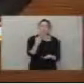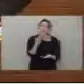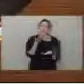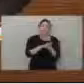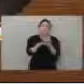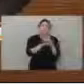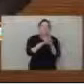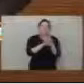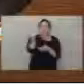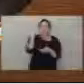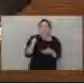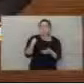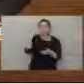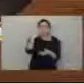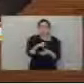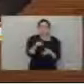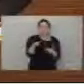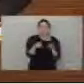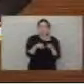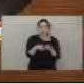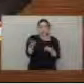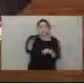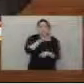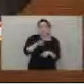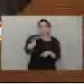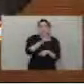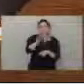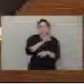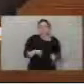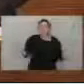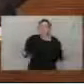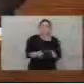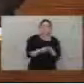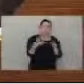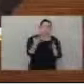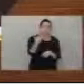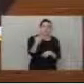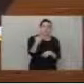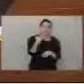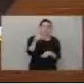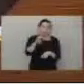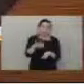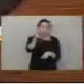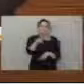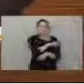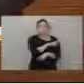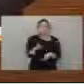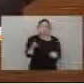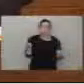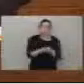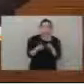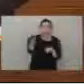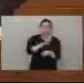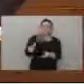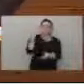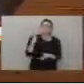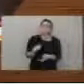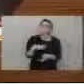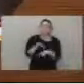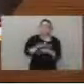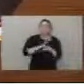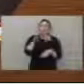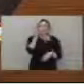que no piensa bajarse, aunque se estrelle contra la realidad, como ha demostrado hoy usted de nuevo en esta Cámara. La consejera ha